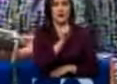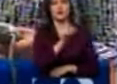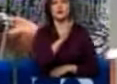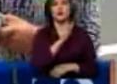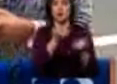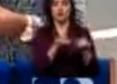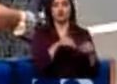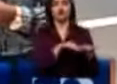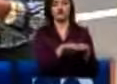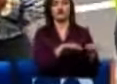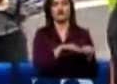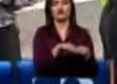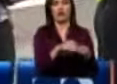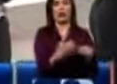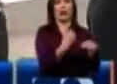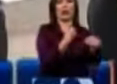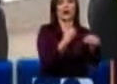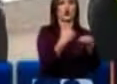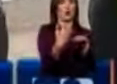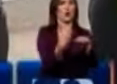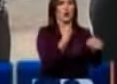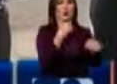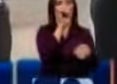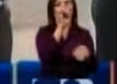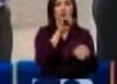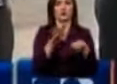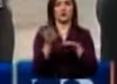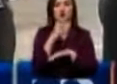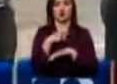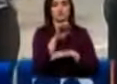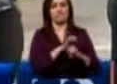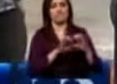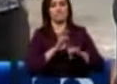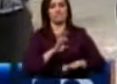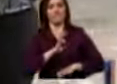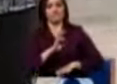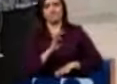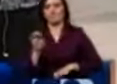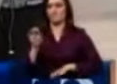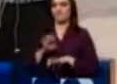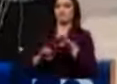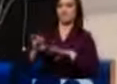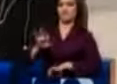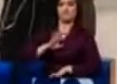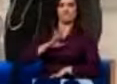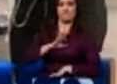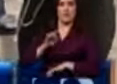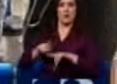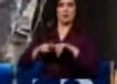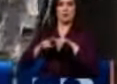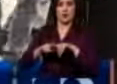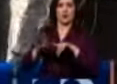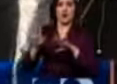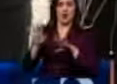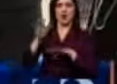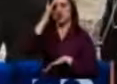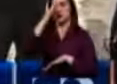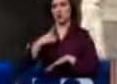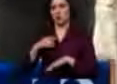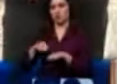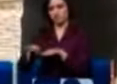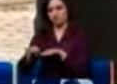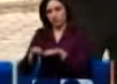digo, haremos informes pertinentes técnicos al respecto y de eso dependerá si las vías mantenemos con sentido unidireccional